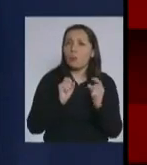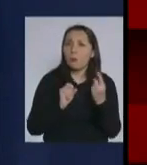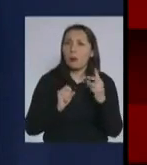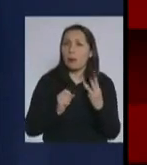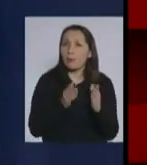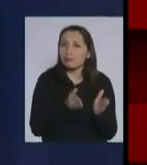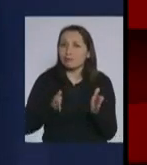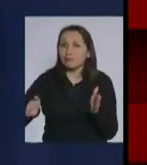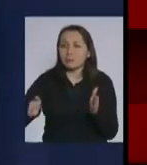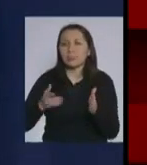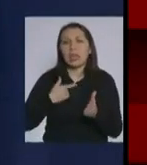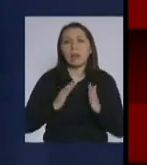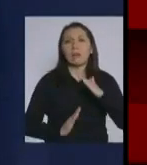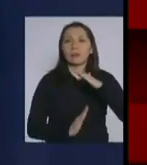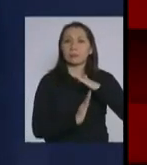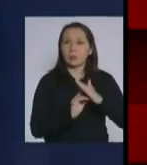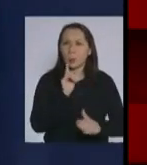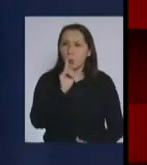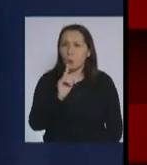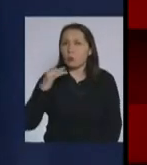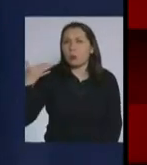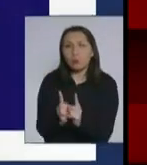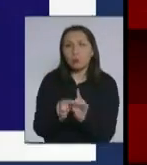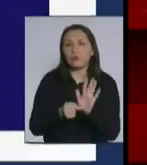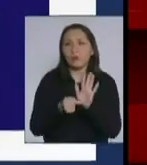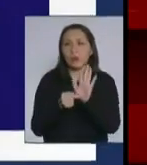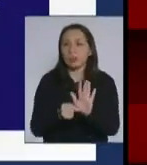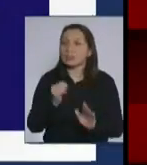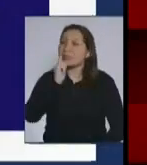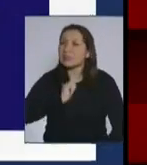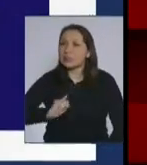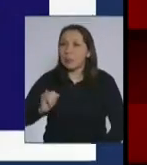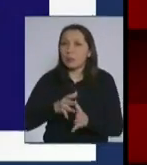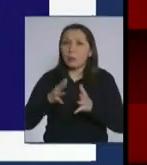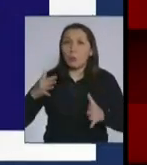parece que tiene mucho peso, sí. Me parece a mí.